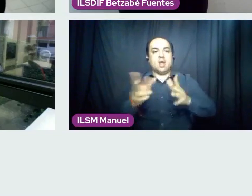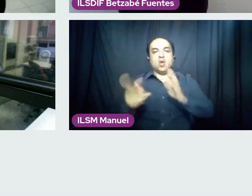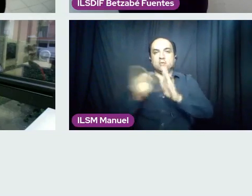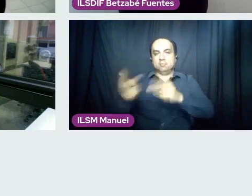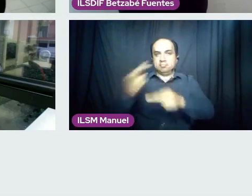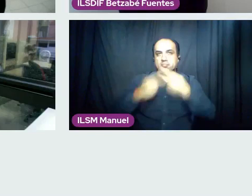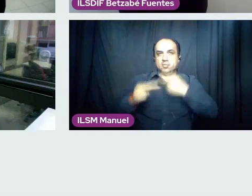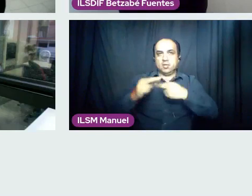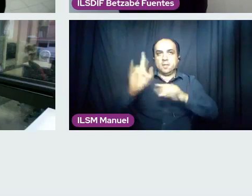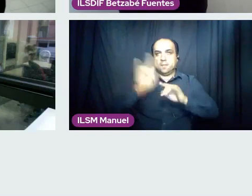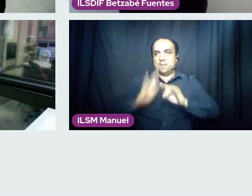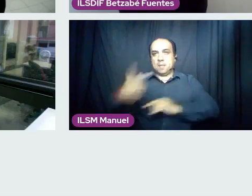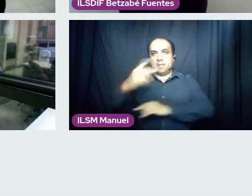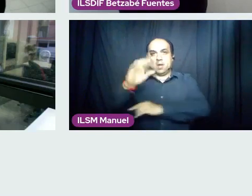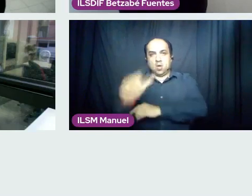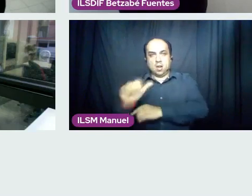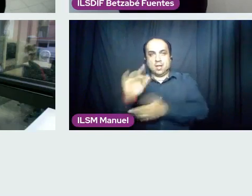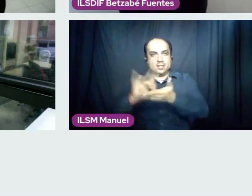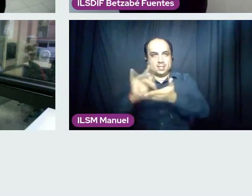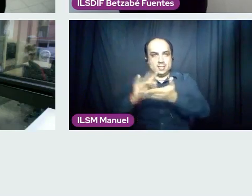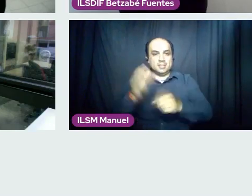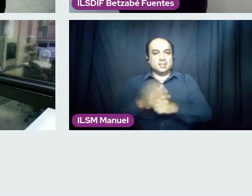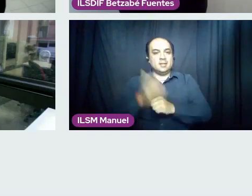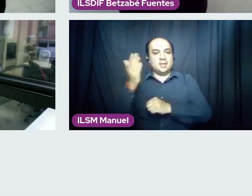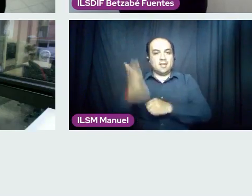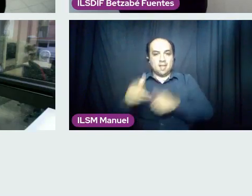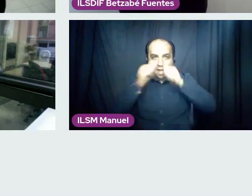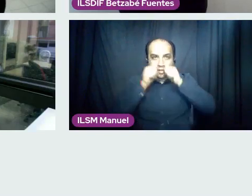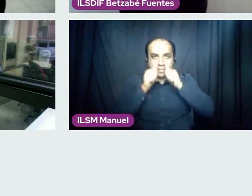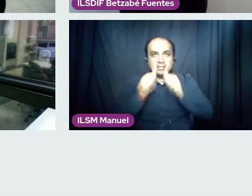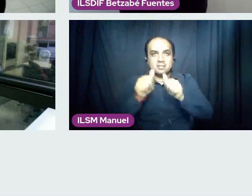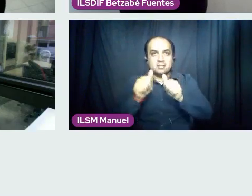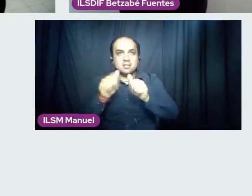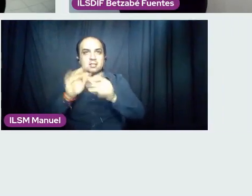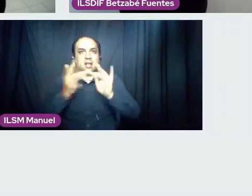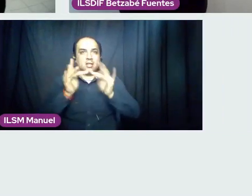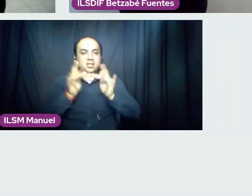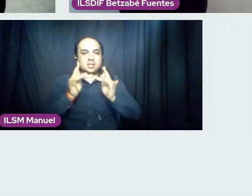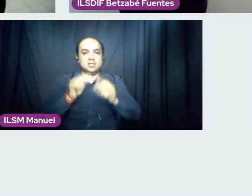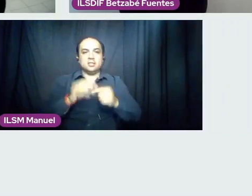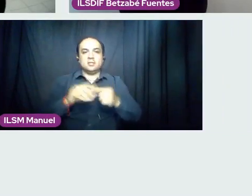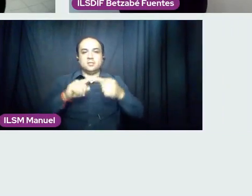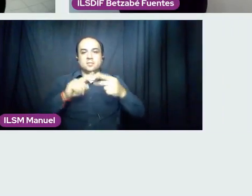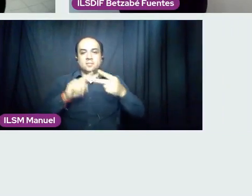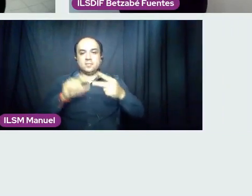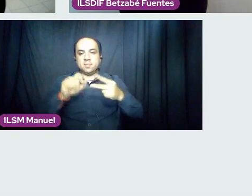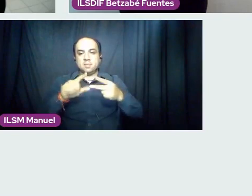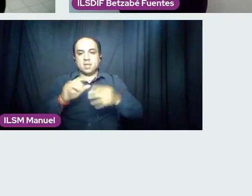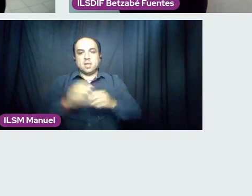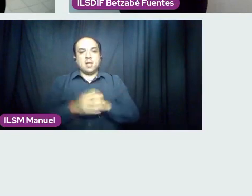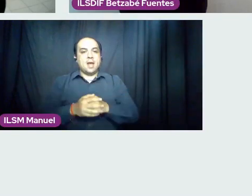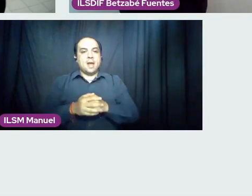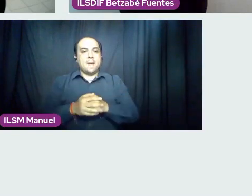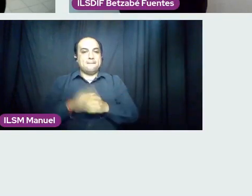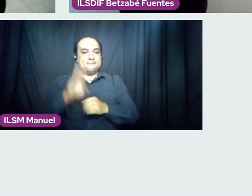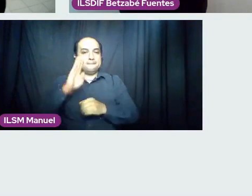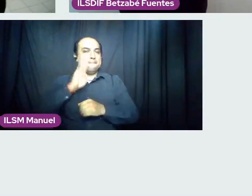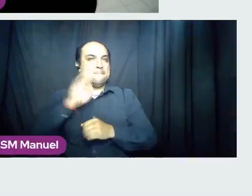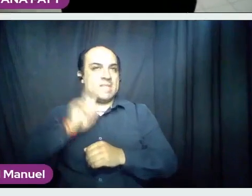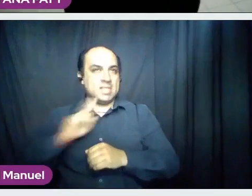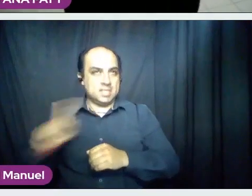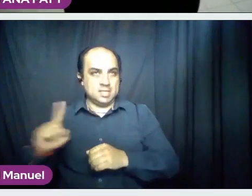compañera Paola, muchas gracias, que estará, bueno, pues pendiente de las redes, así como a Betsabe.